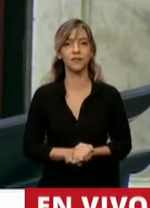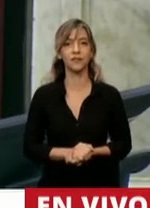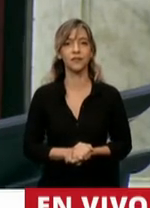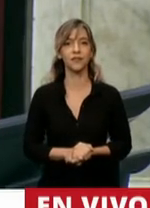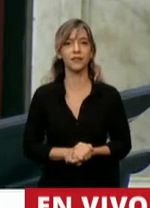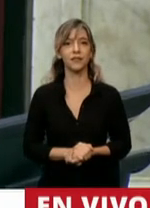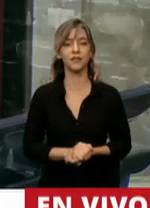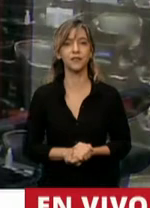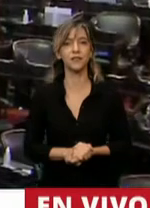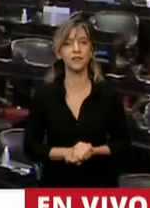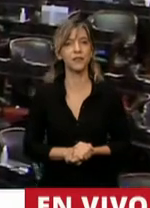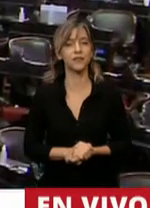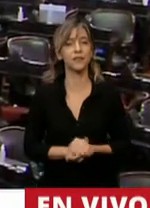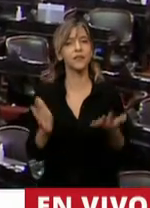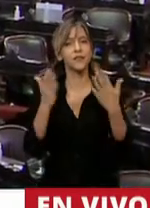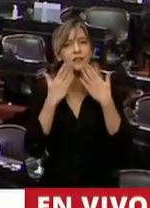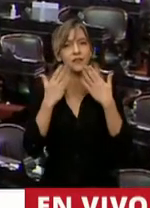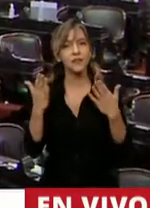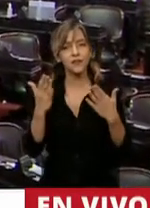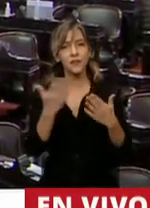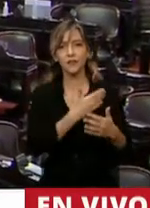Gracias, señor presidente.